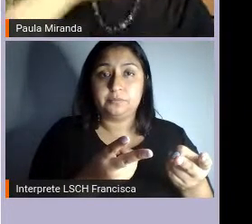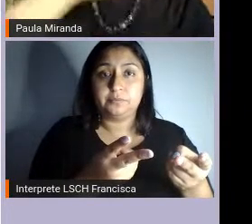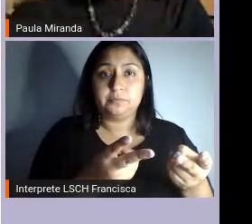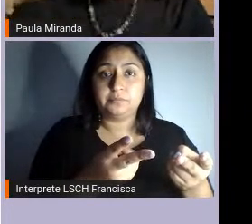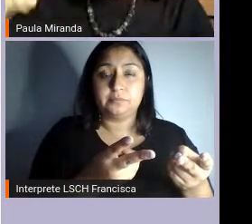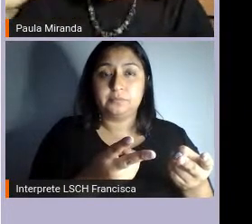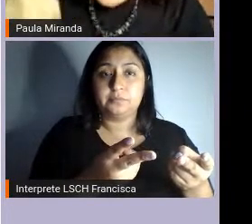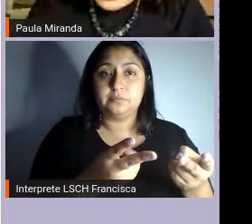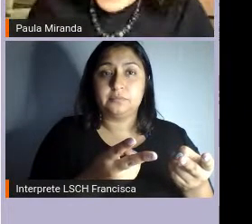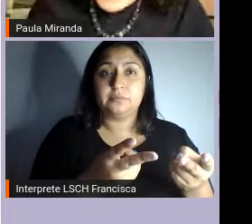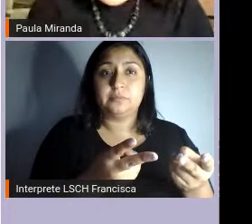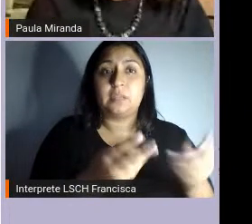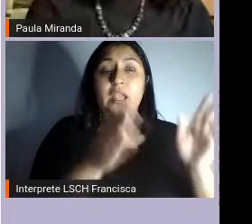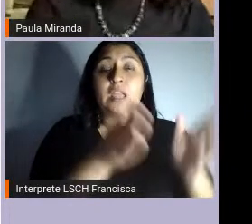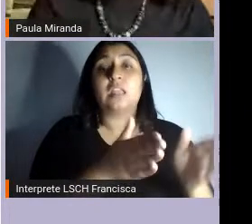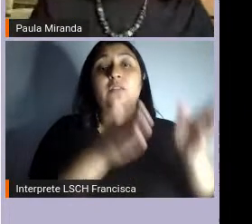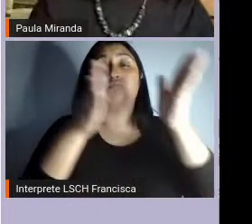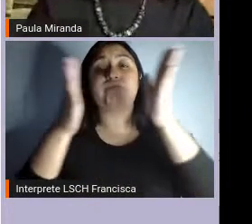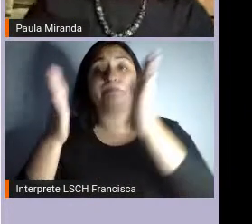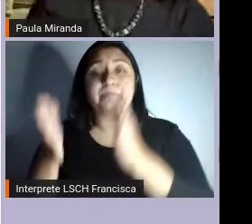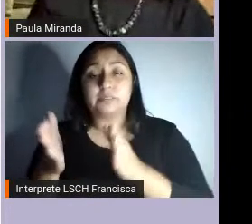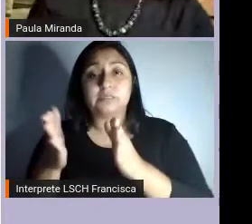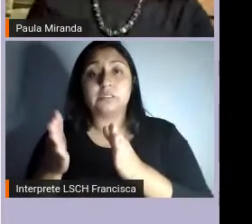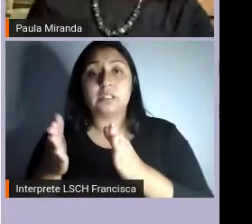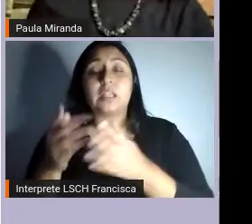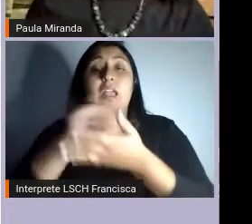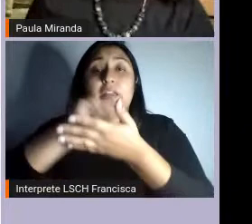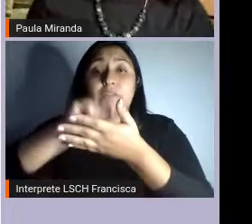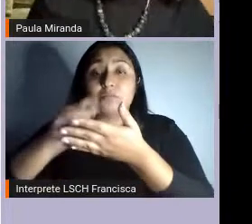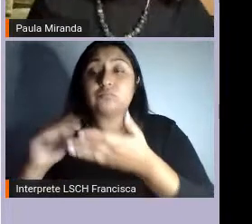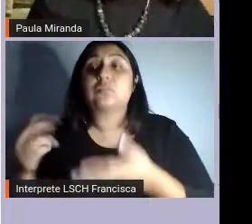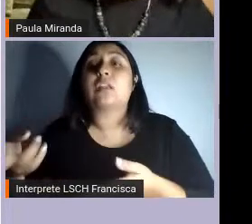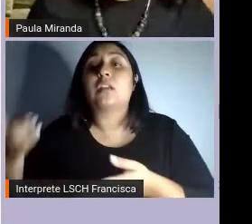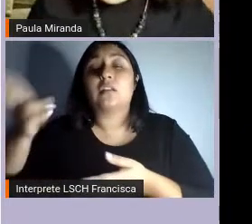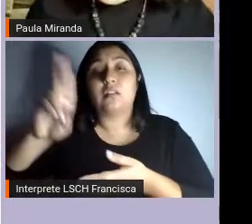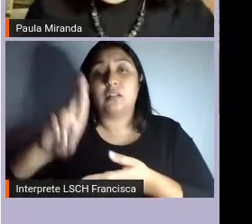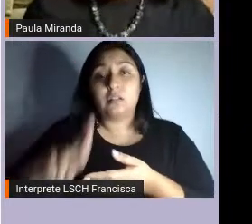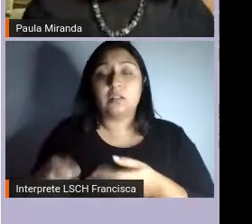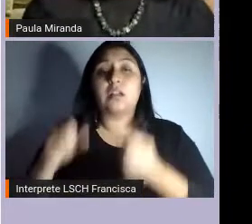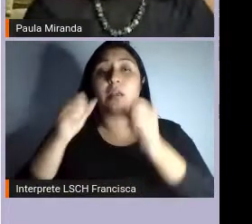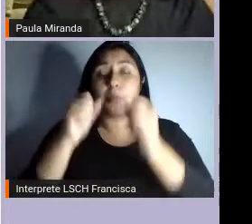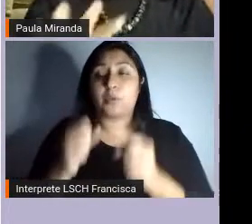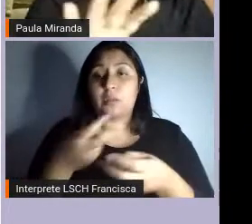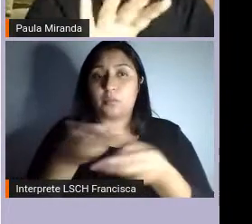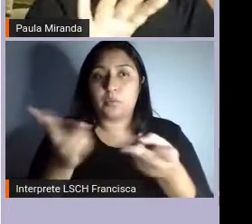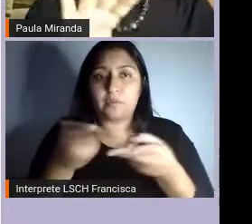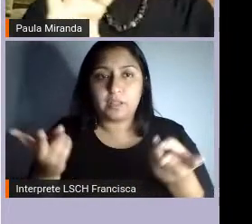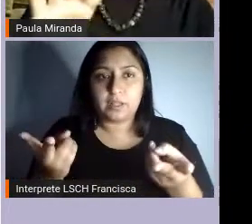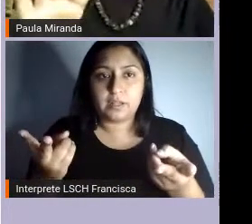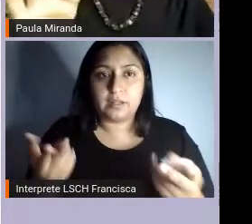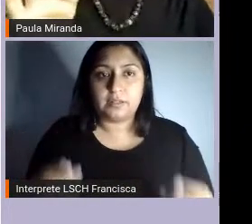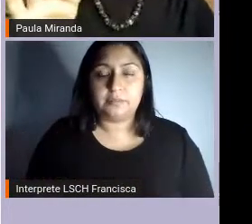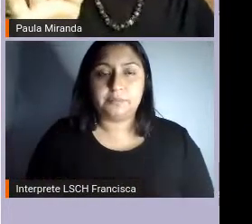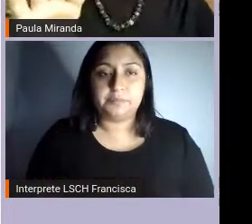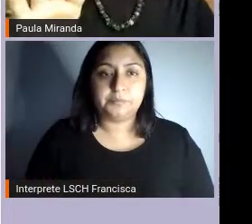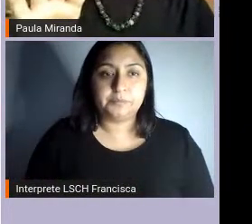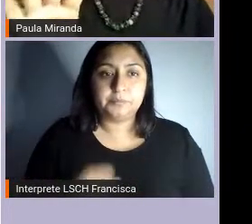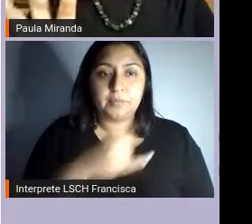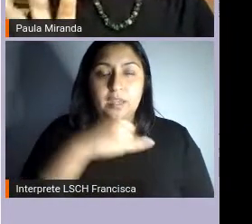estaba y la transcribí, ¿cierto?, para publicarla en esta parra poesía. Y luego, entonces, el